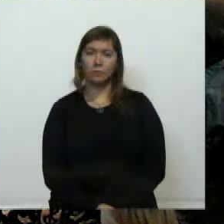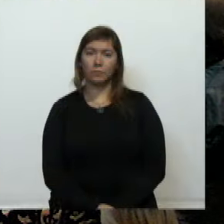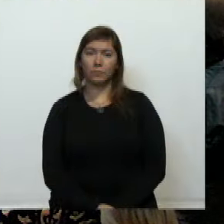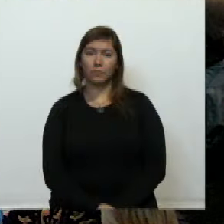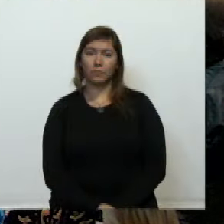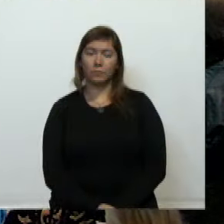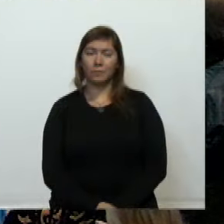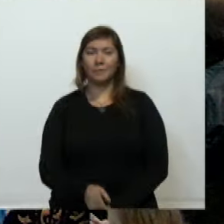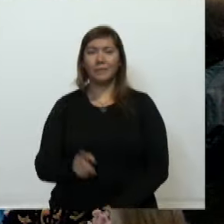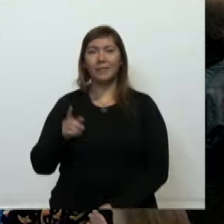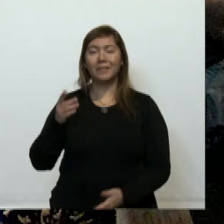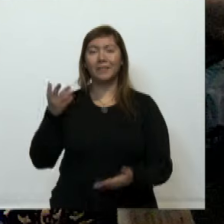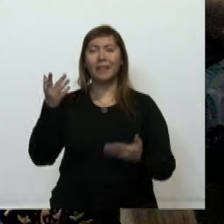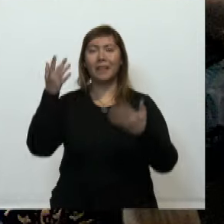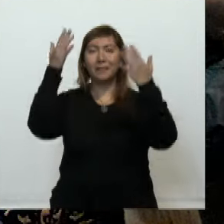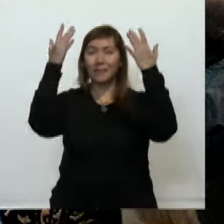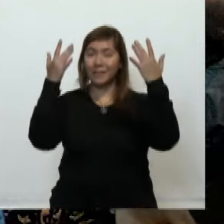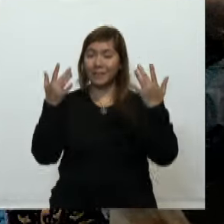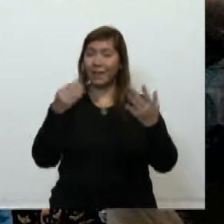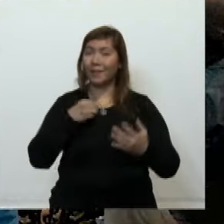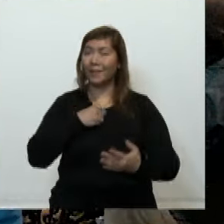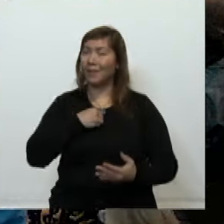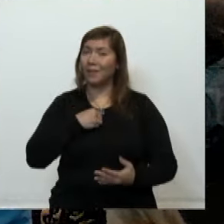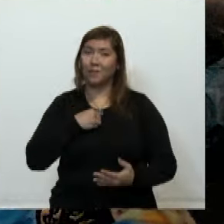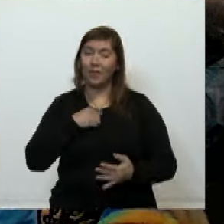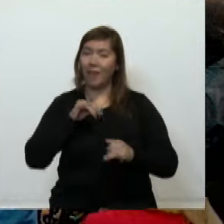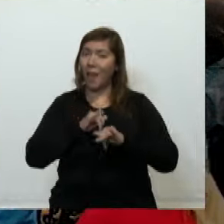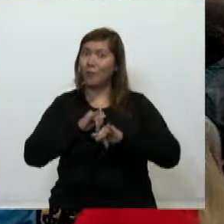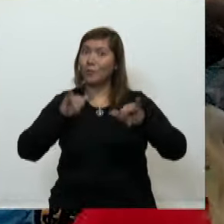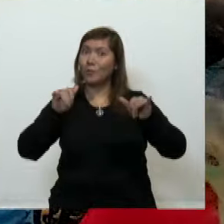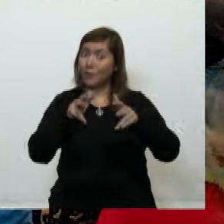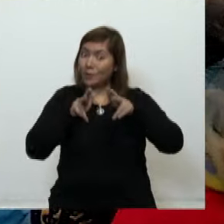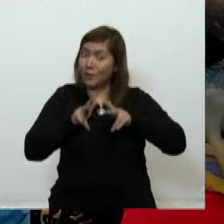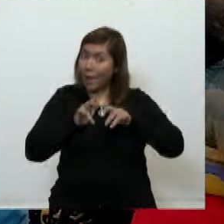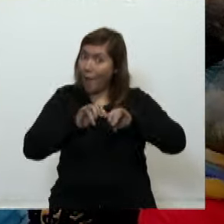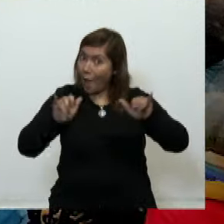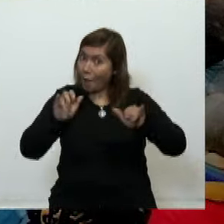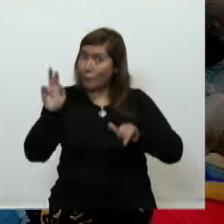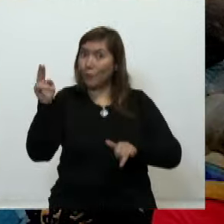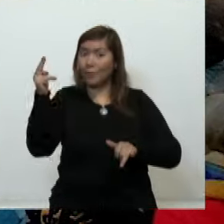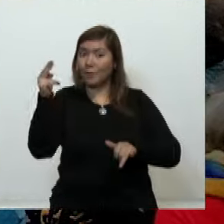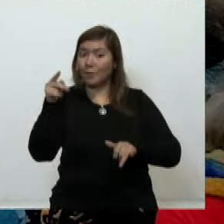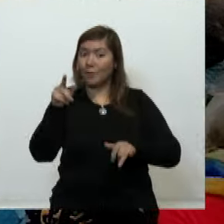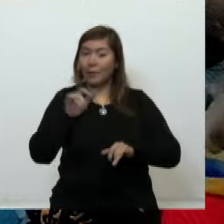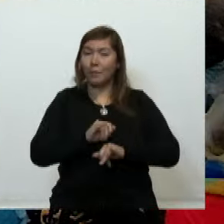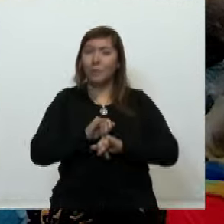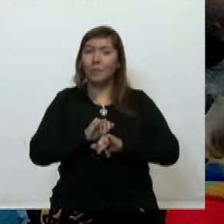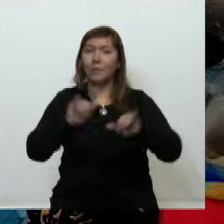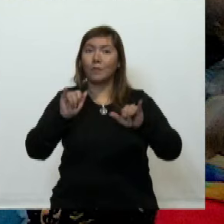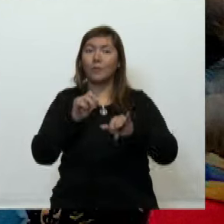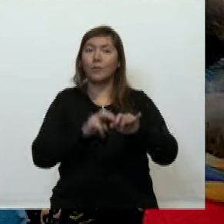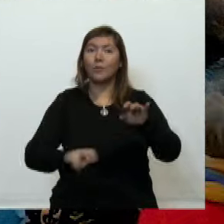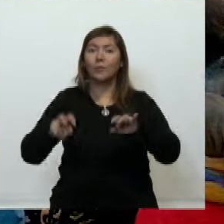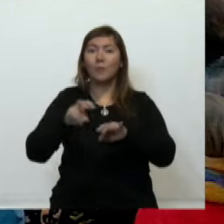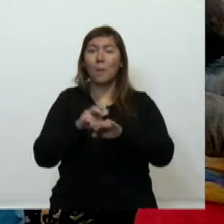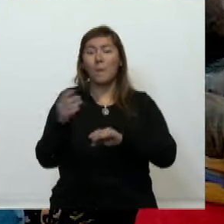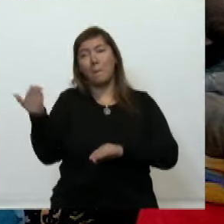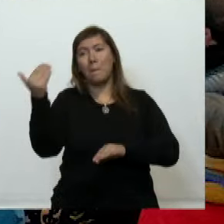Este es el misterio de la fe. Anunciamos tu muerte y proclamamos tu resurrección. Ven,